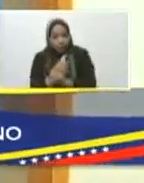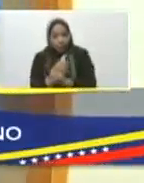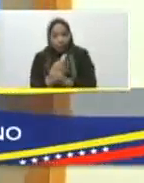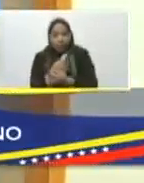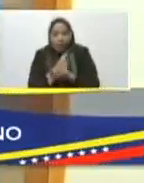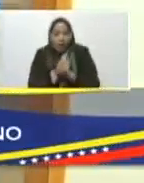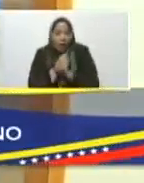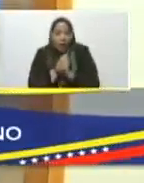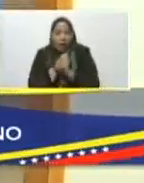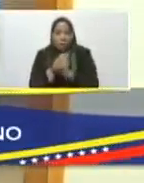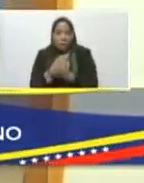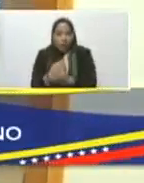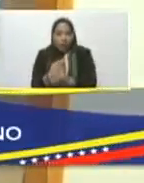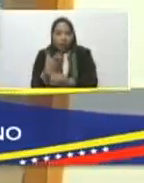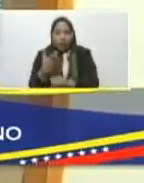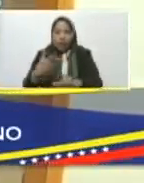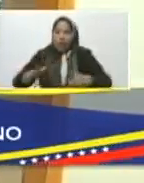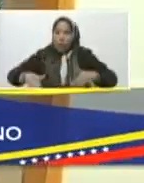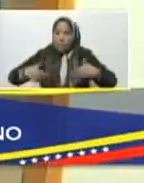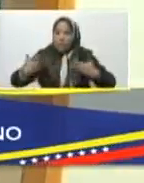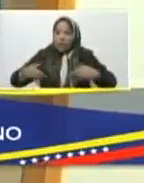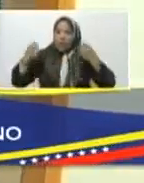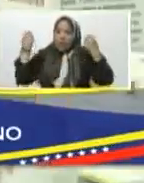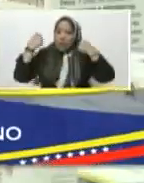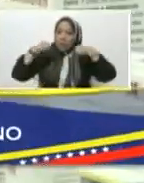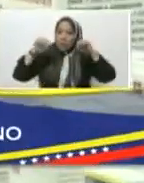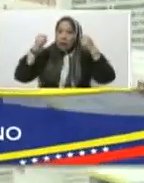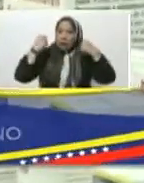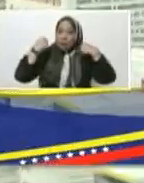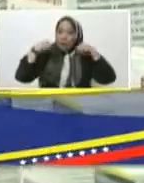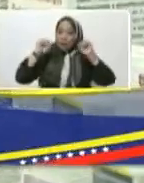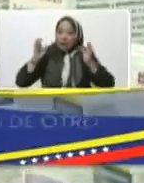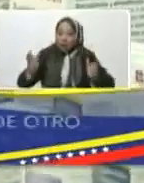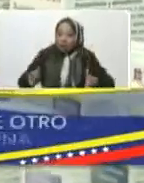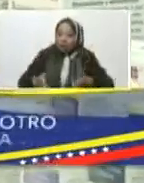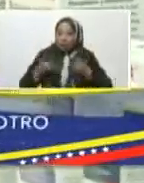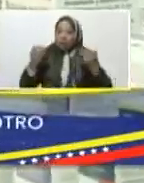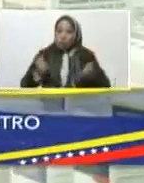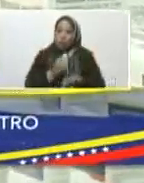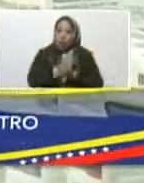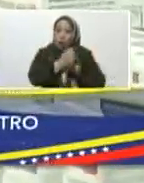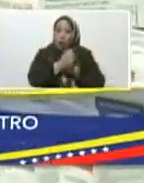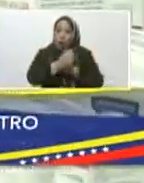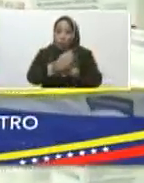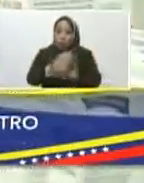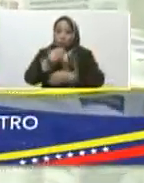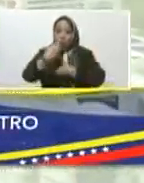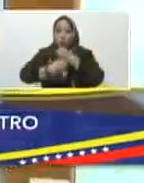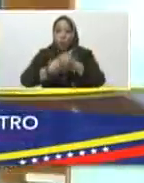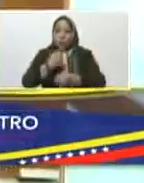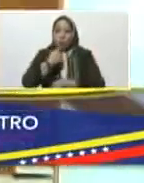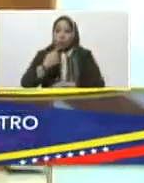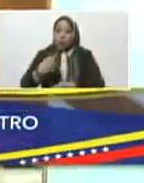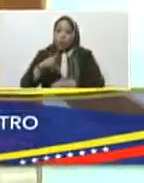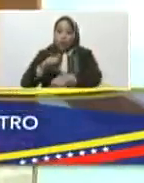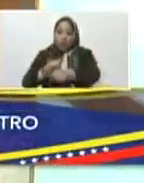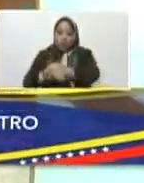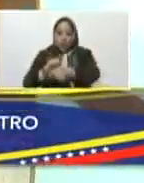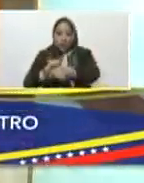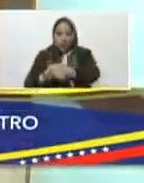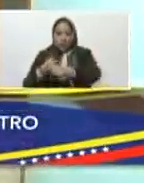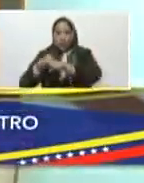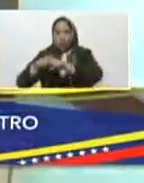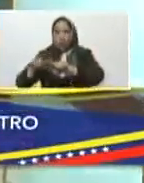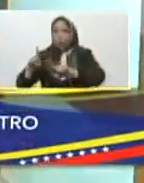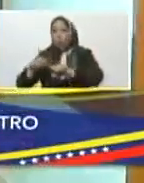Bueno, estimular el amor, como le decía el doctor Carrasco, doctor Freddy Gutiérrez, doctora